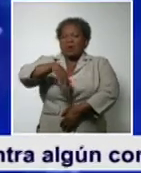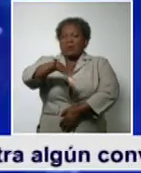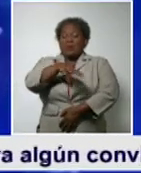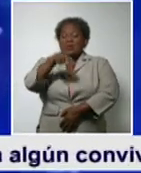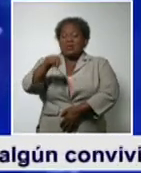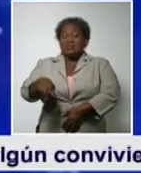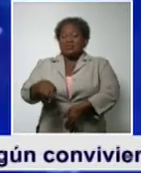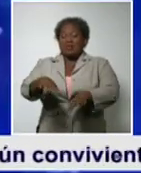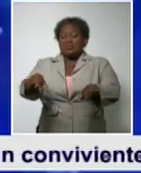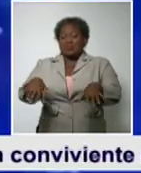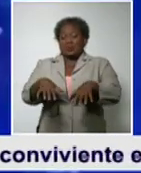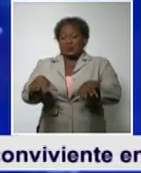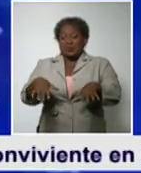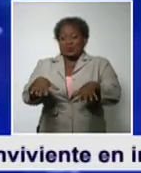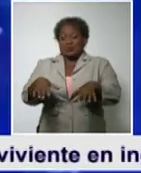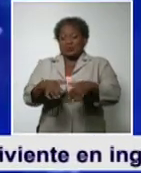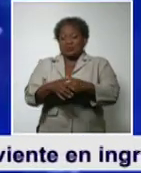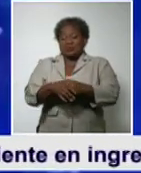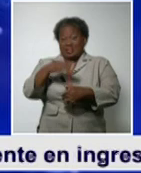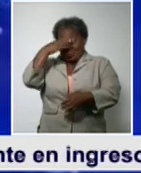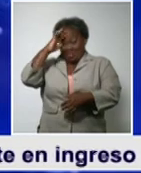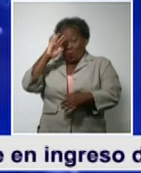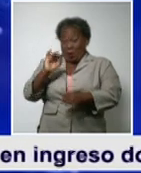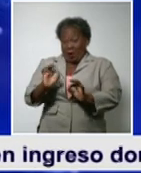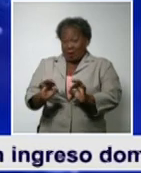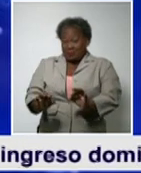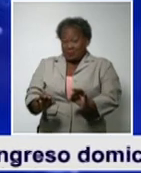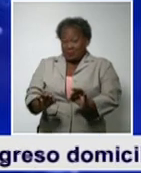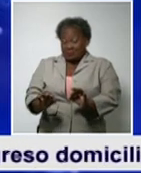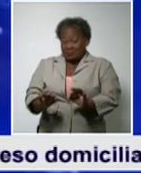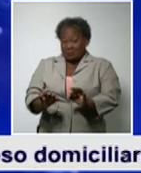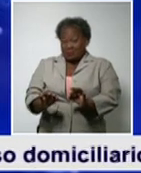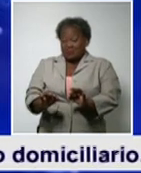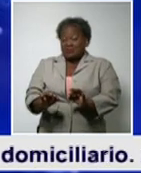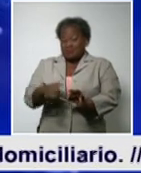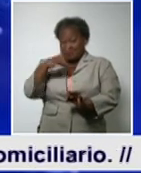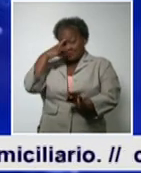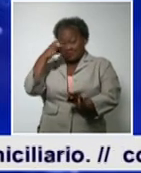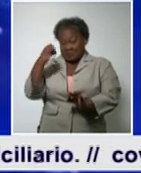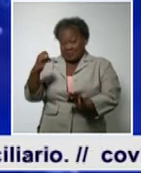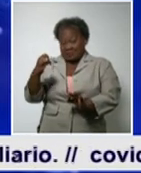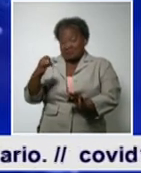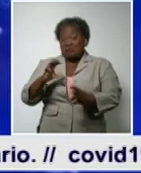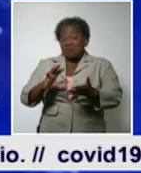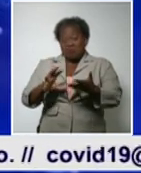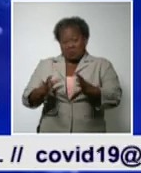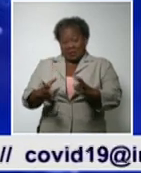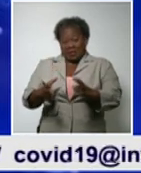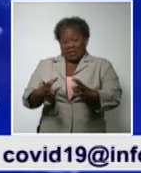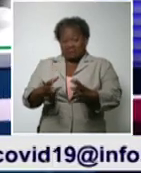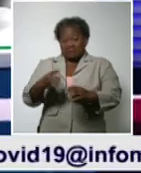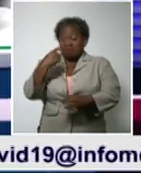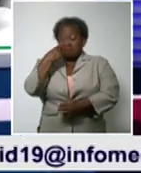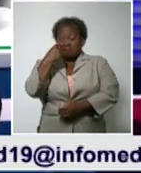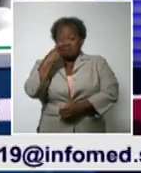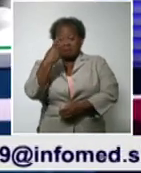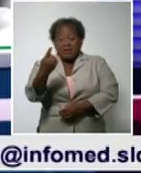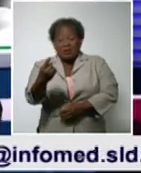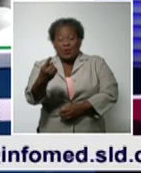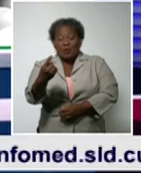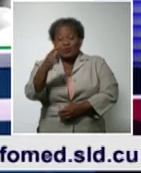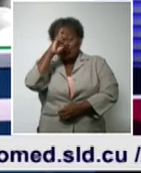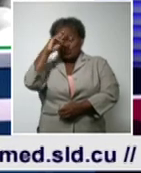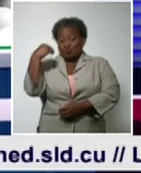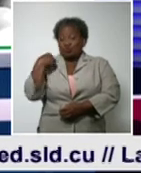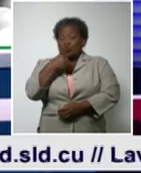Pepe. Sí, de Cuba. De Cuba. Sí, hasta el momento. Bueno, compleja. Escucharon ustedes al doctor Francisco Durán